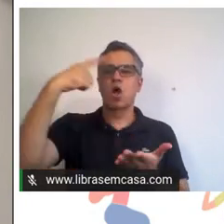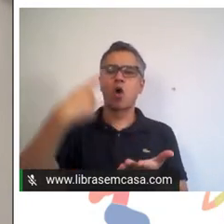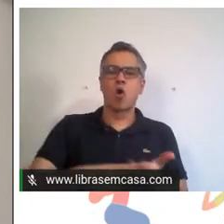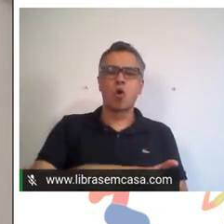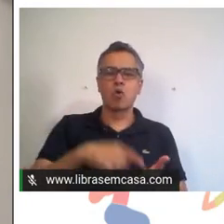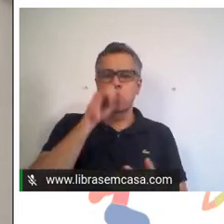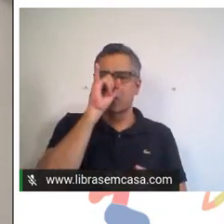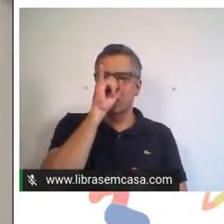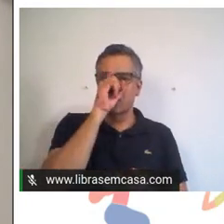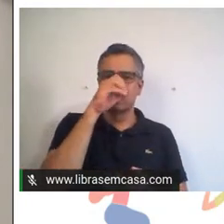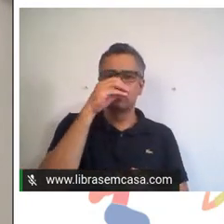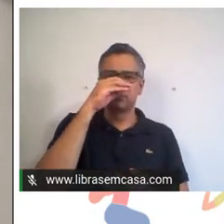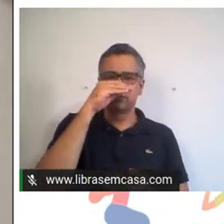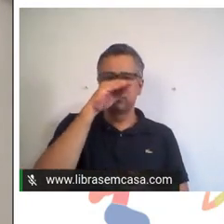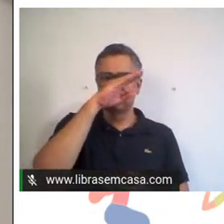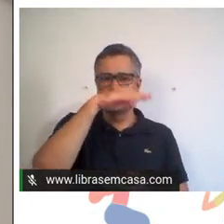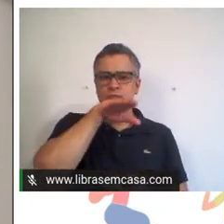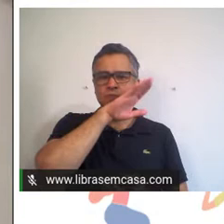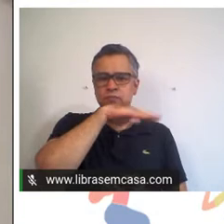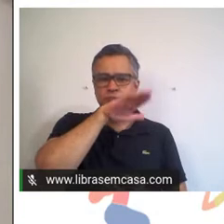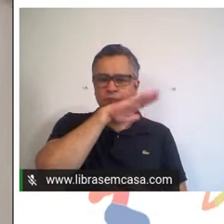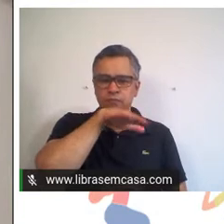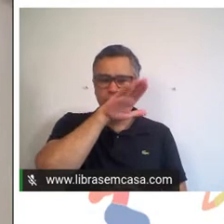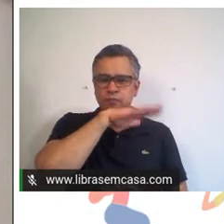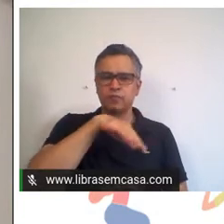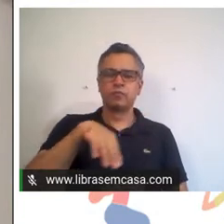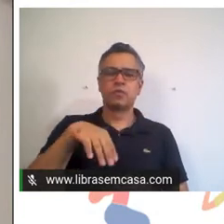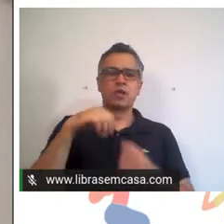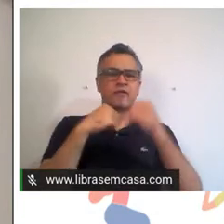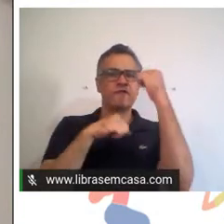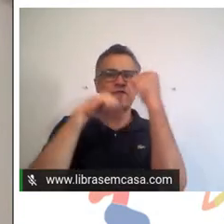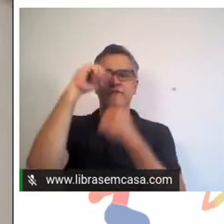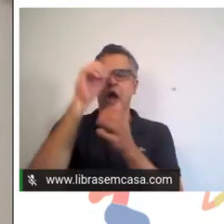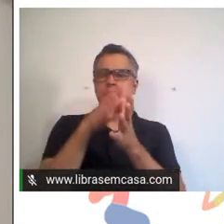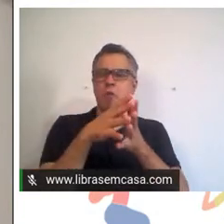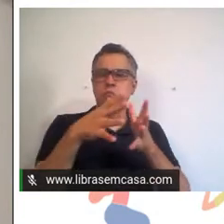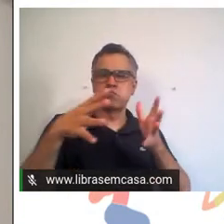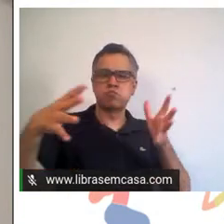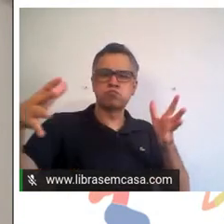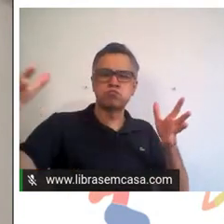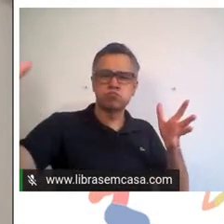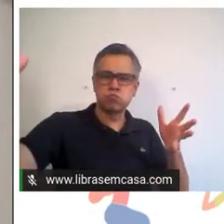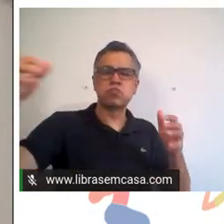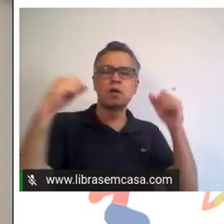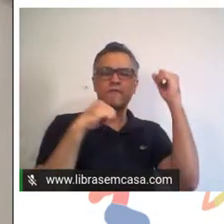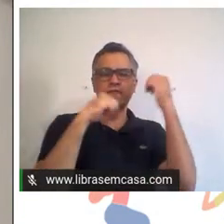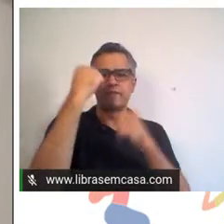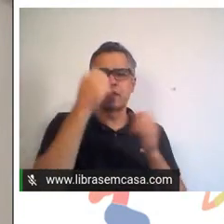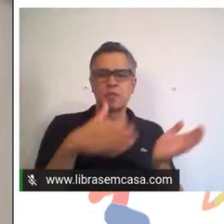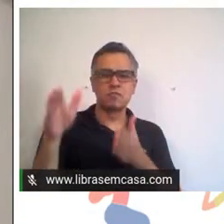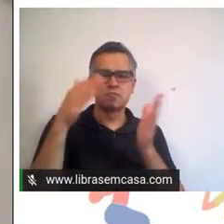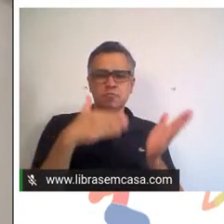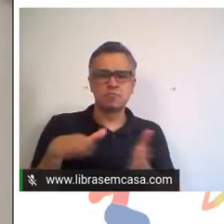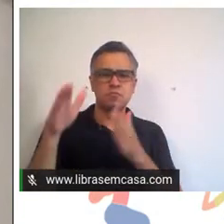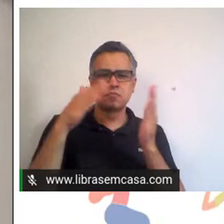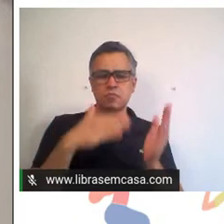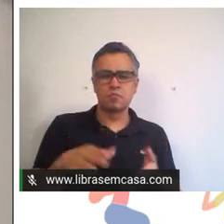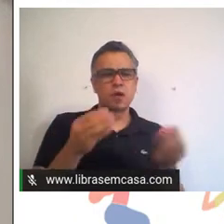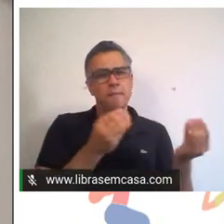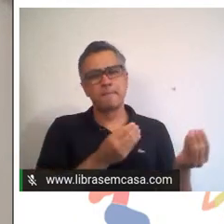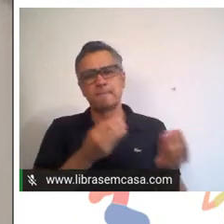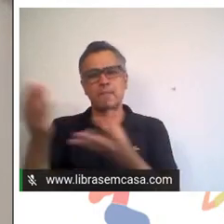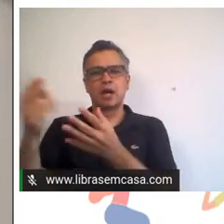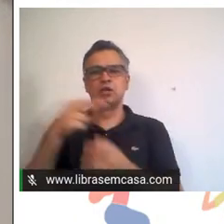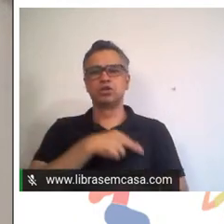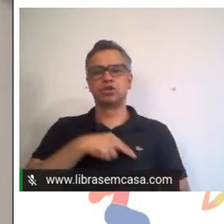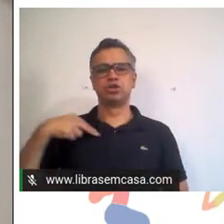ser la mega fábrica de producción industrial de cerdos para China. China,